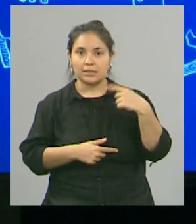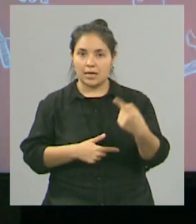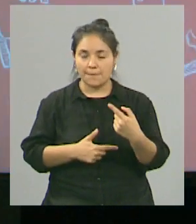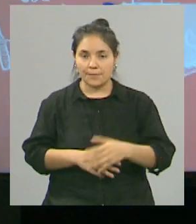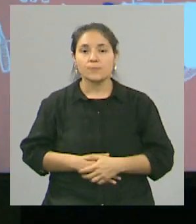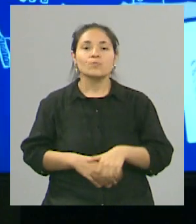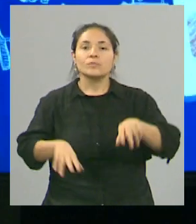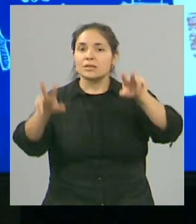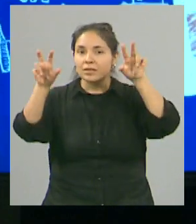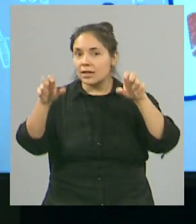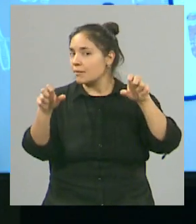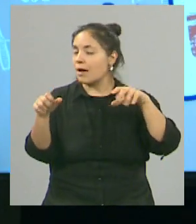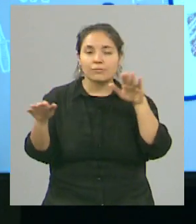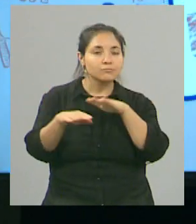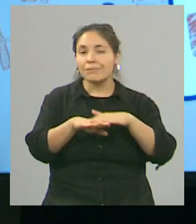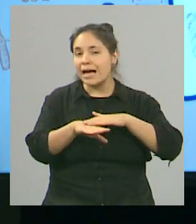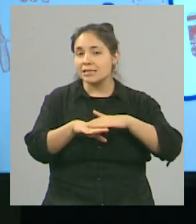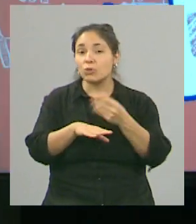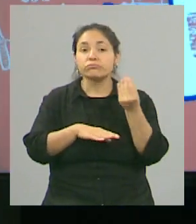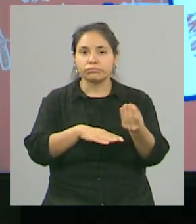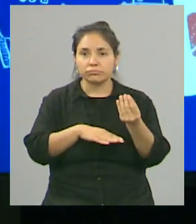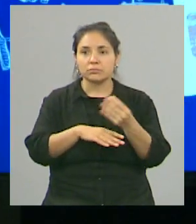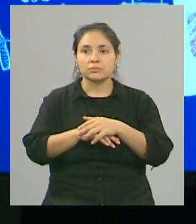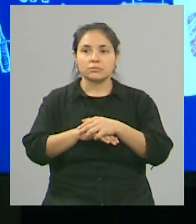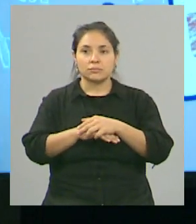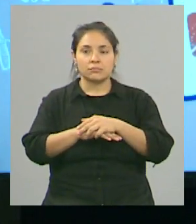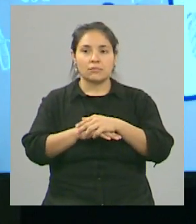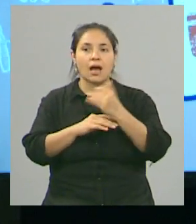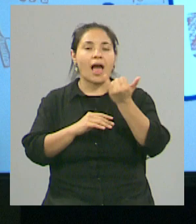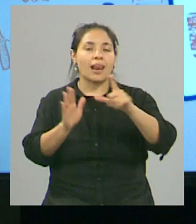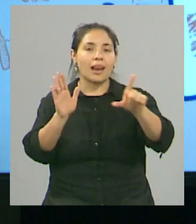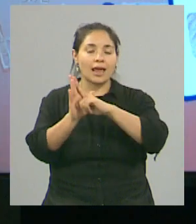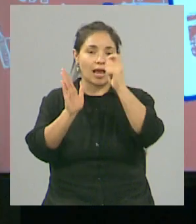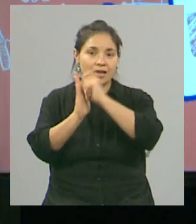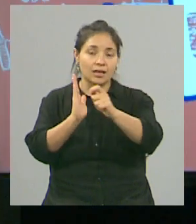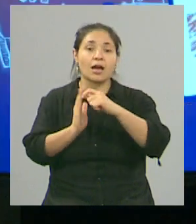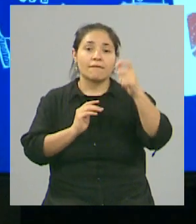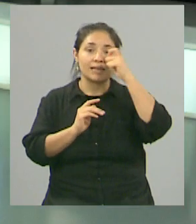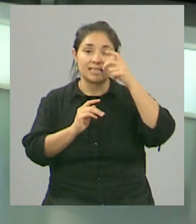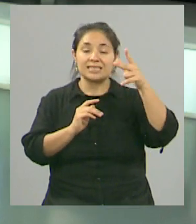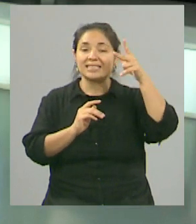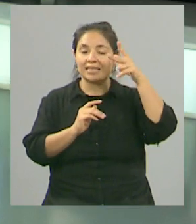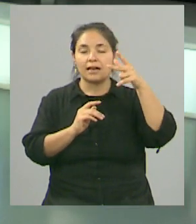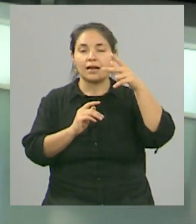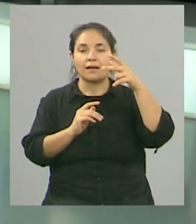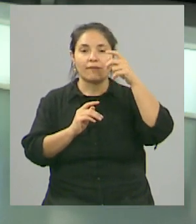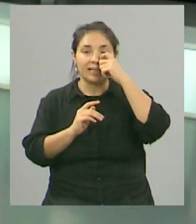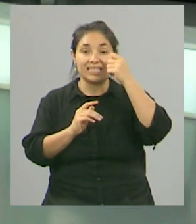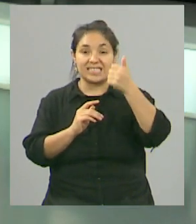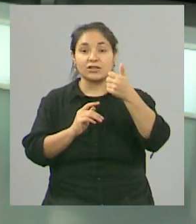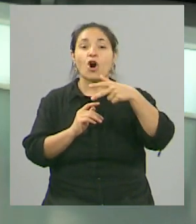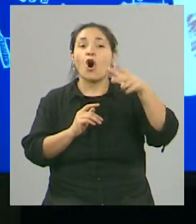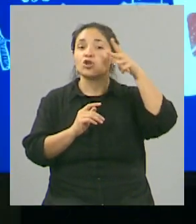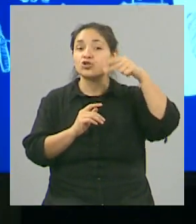Temáticamente, como concepto, aparece escrita, digamos, en una ley, que es la 26811 del 2012, fin